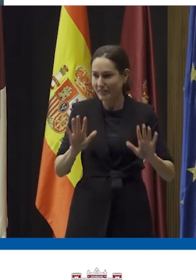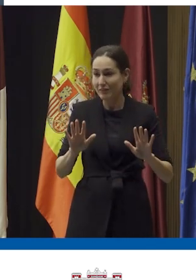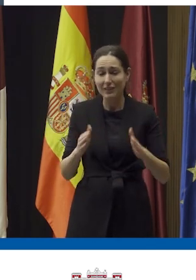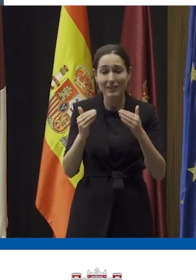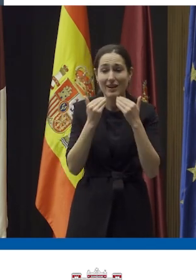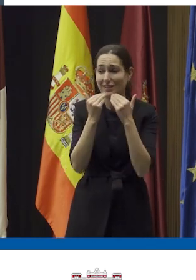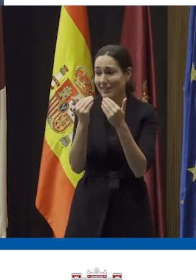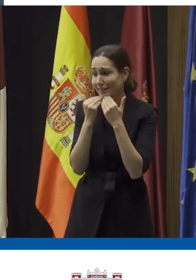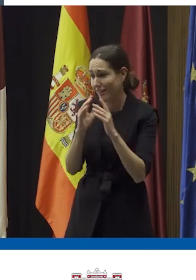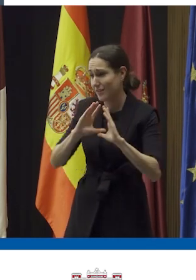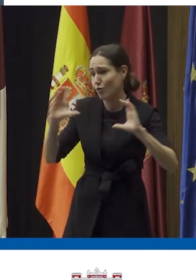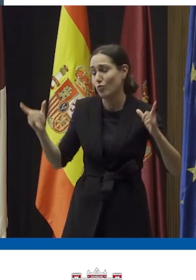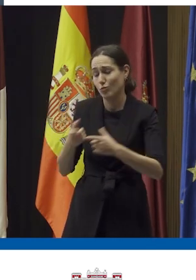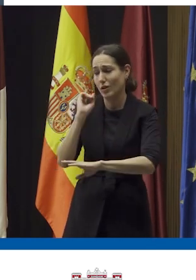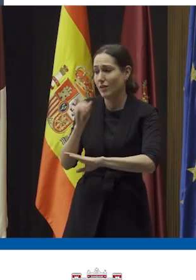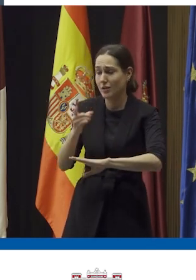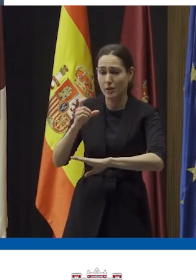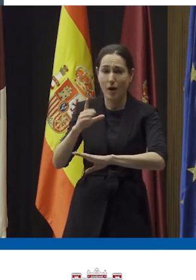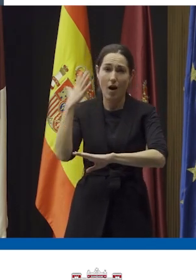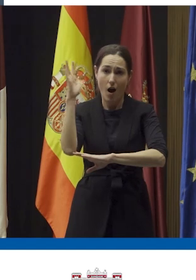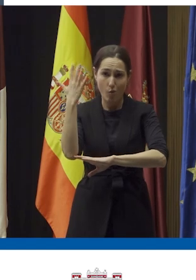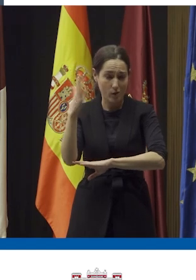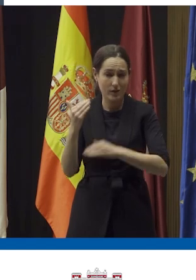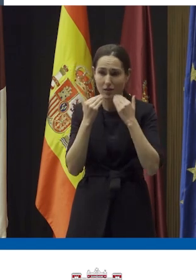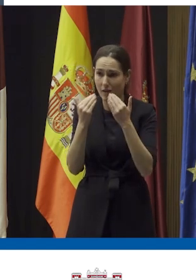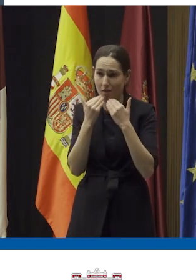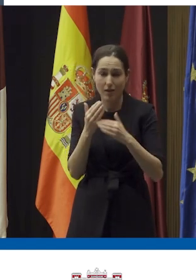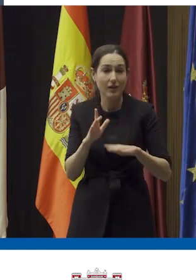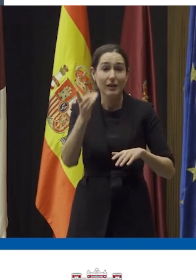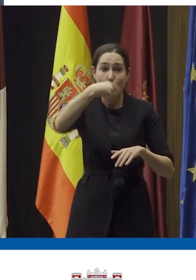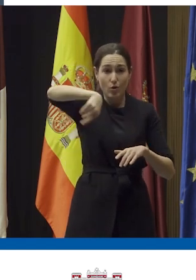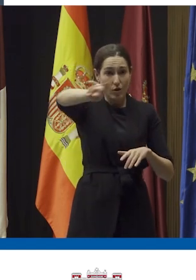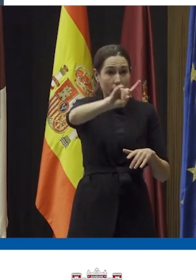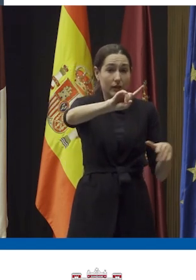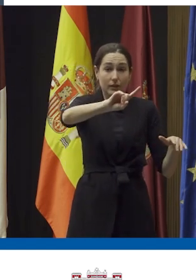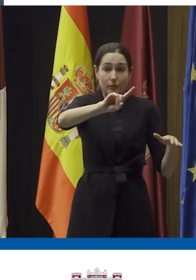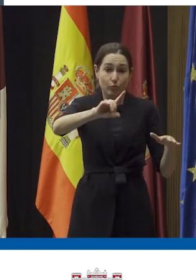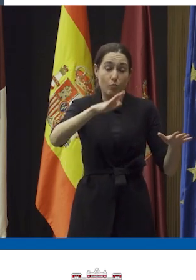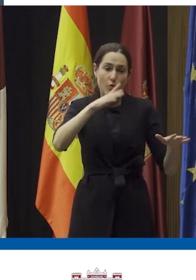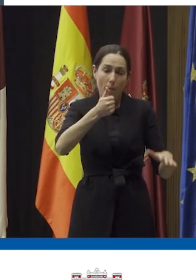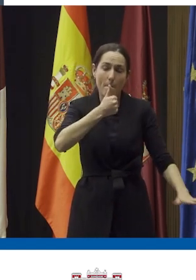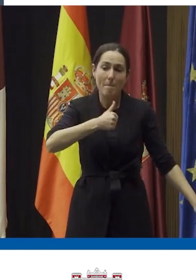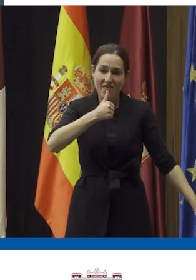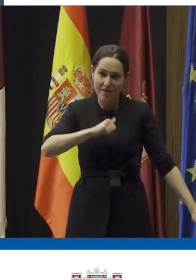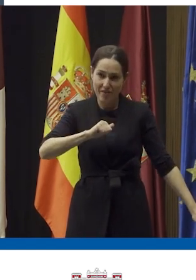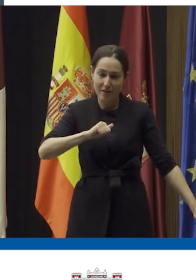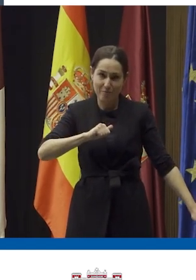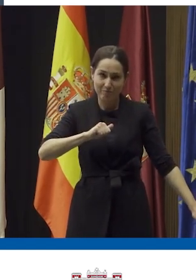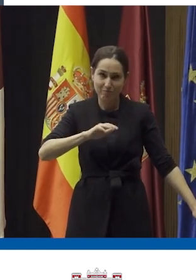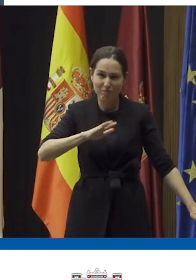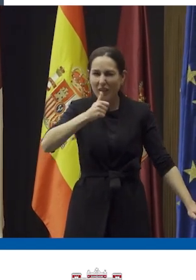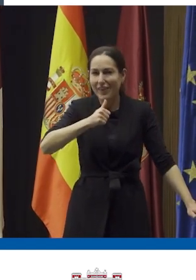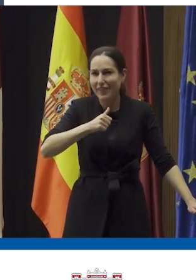agradecimiento profundo a la Junta Directiva de ALUES, como siempre, a ustedes por su paciencia de escuchar una